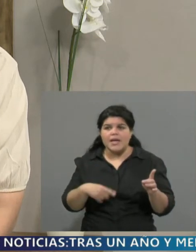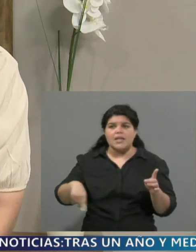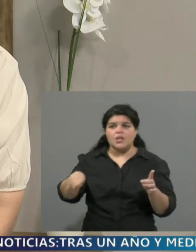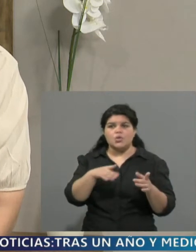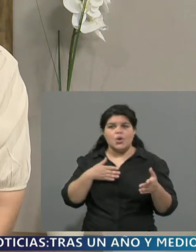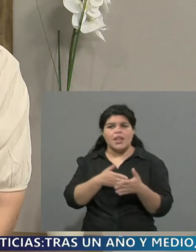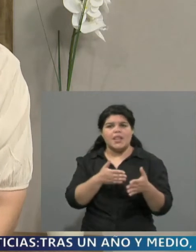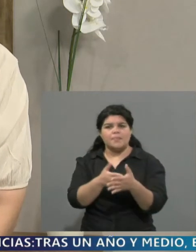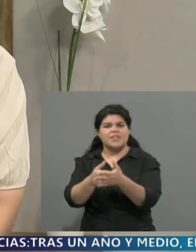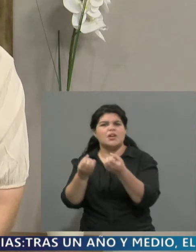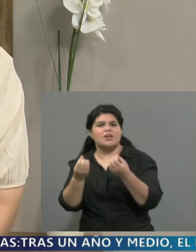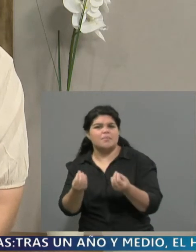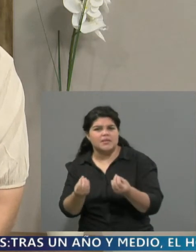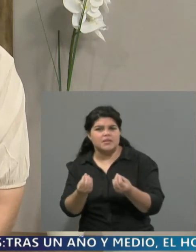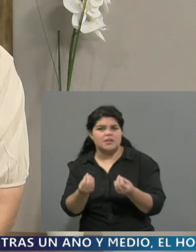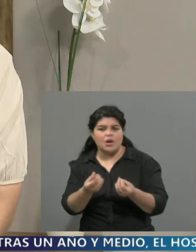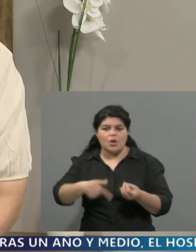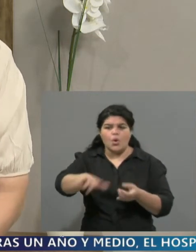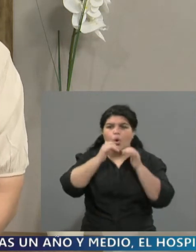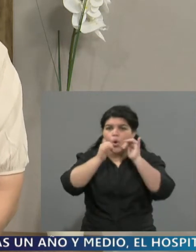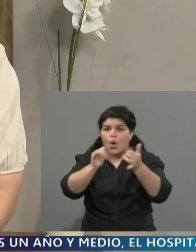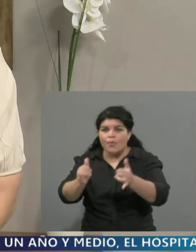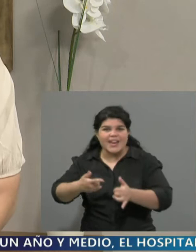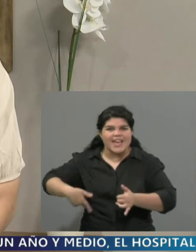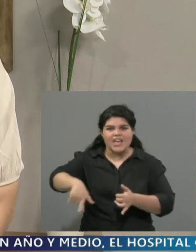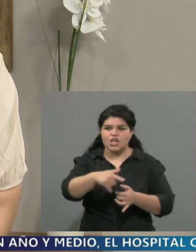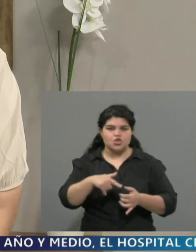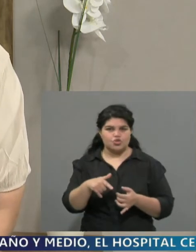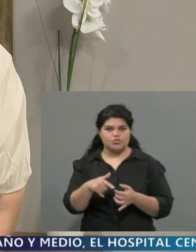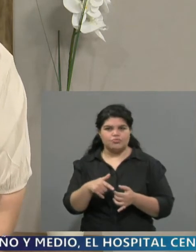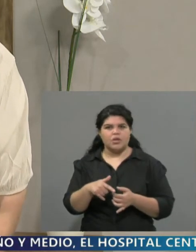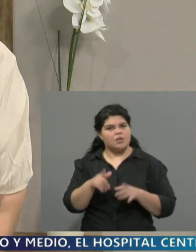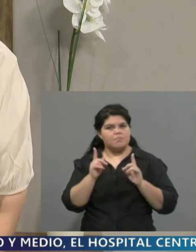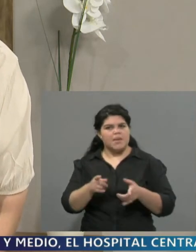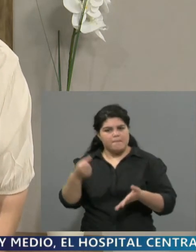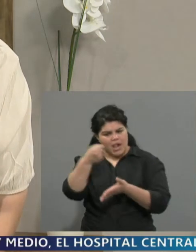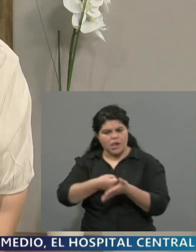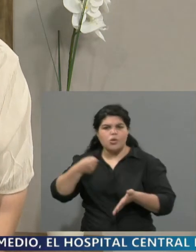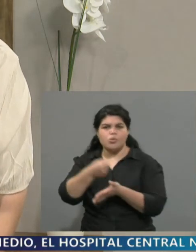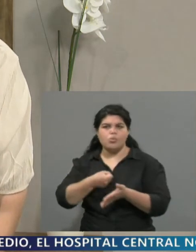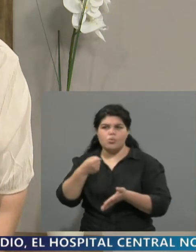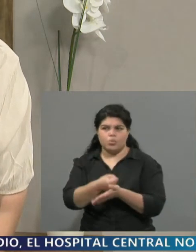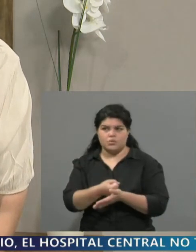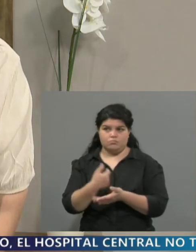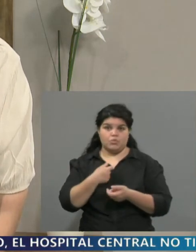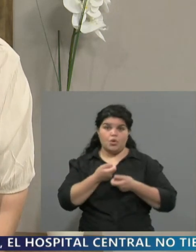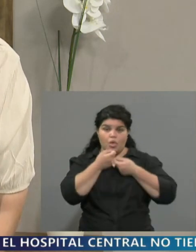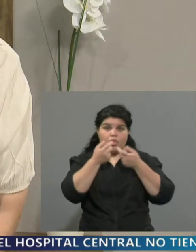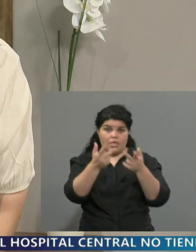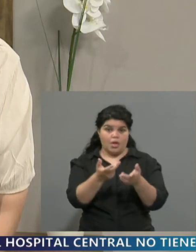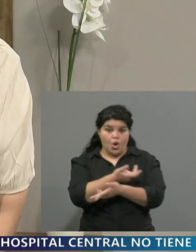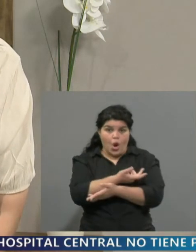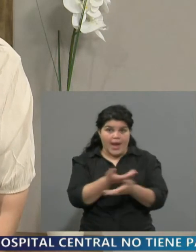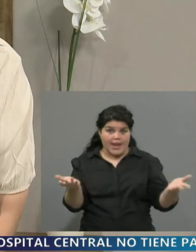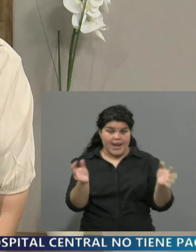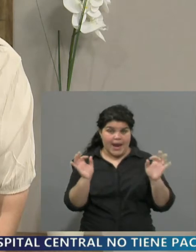también con el empoderamiento adolescente, diría yo. Sí, que se apropiaron, por ejemplo, no, hablo en general, ¿no?, de la lucha por